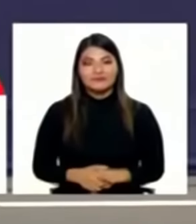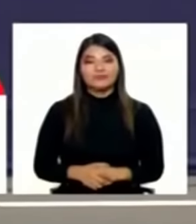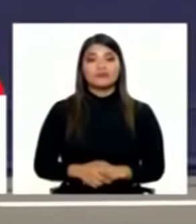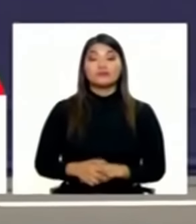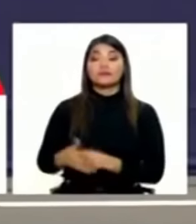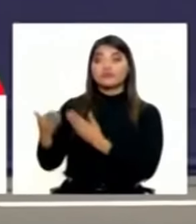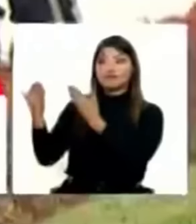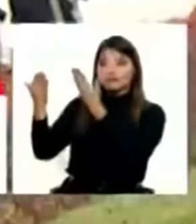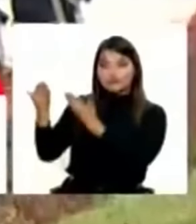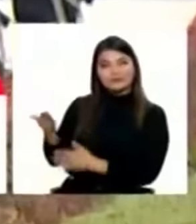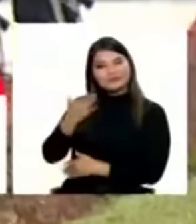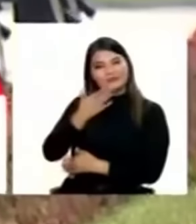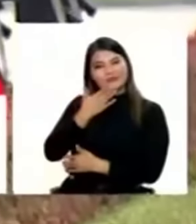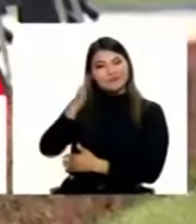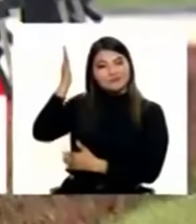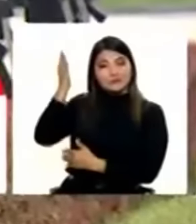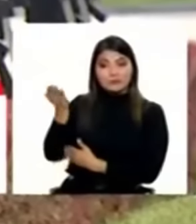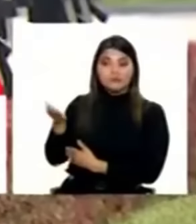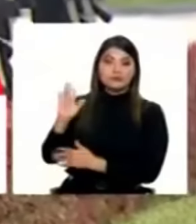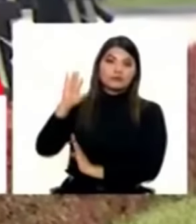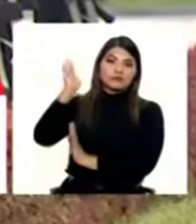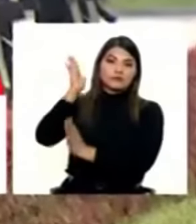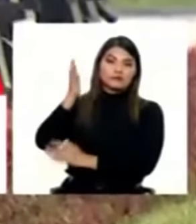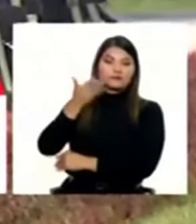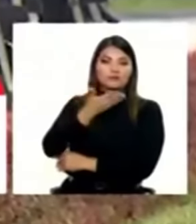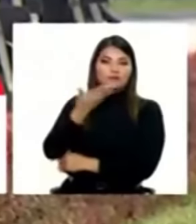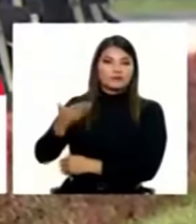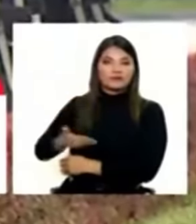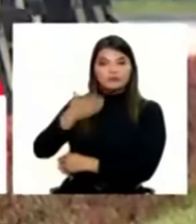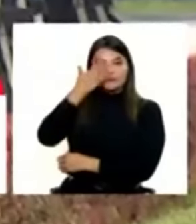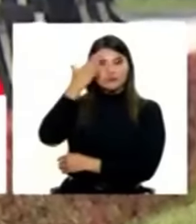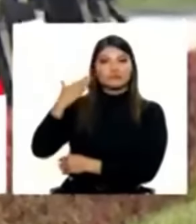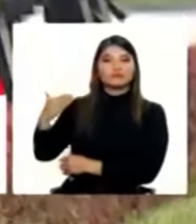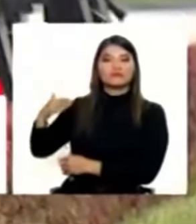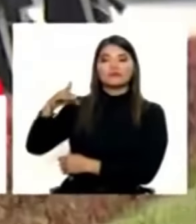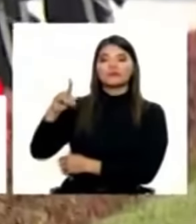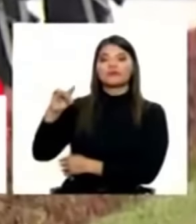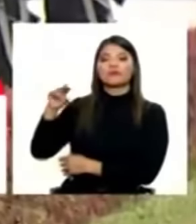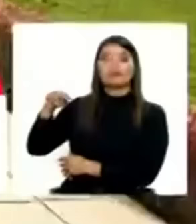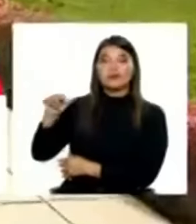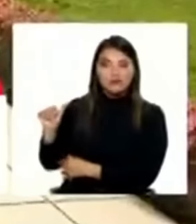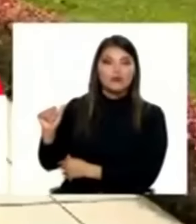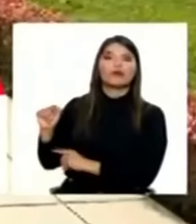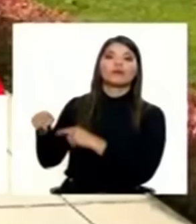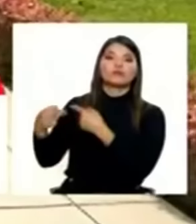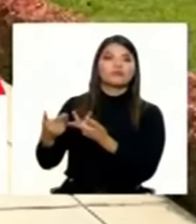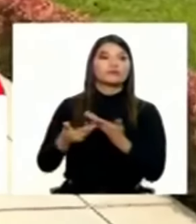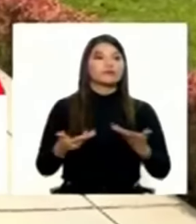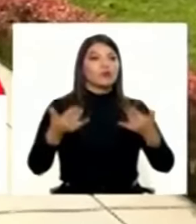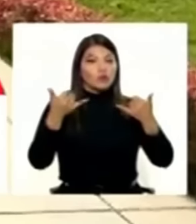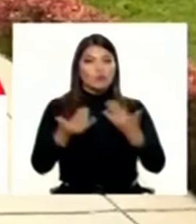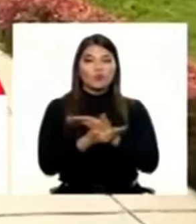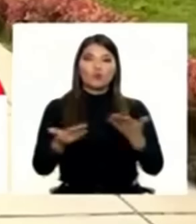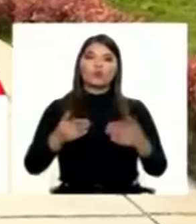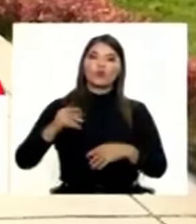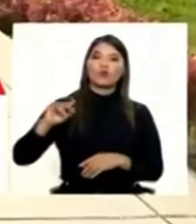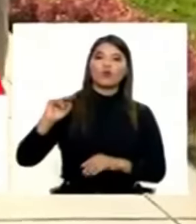Ahí escuchábamos el discurso de la presidenta de la República, Dina Ercilia Boluarte Segarra, al conmemorarse